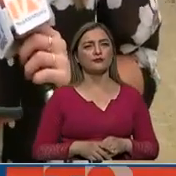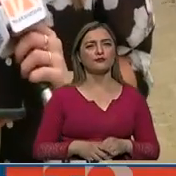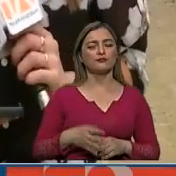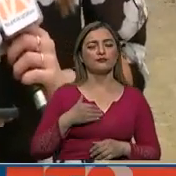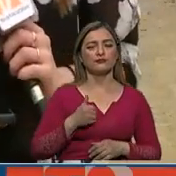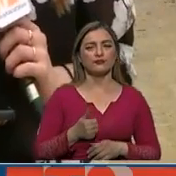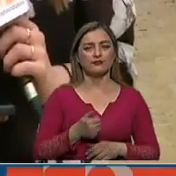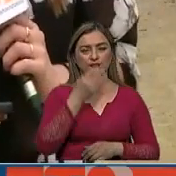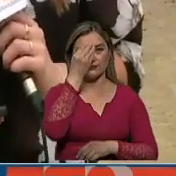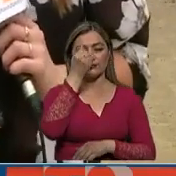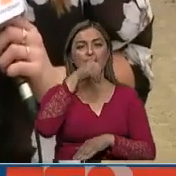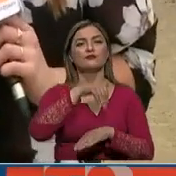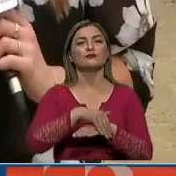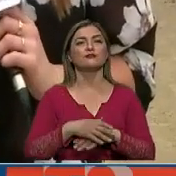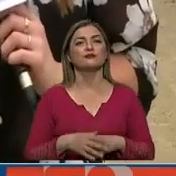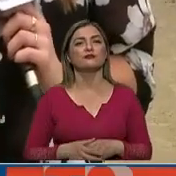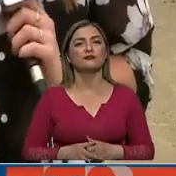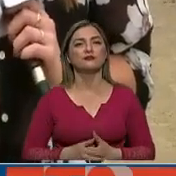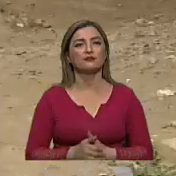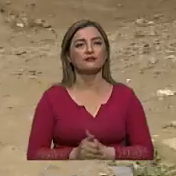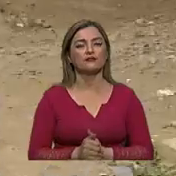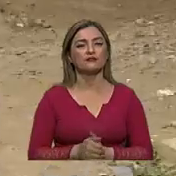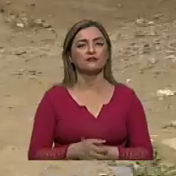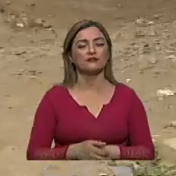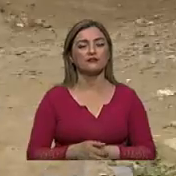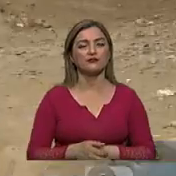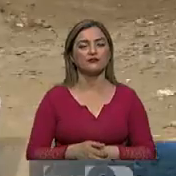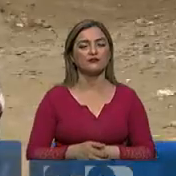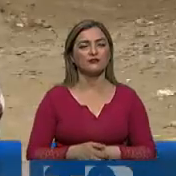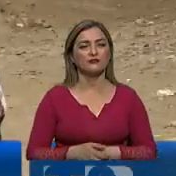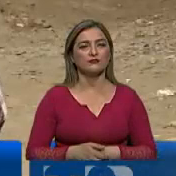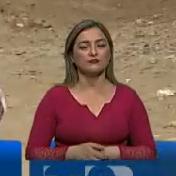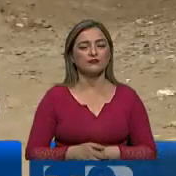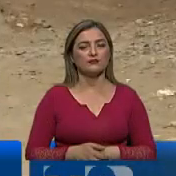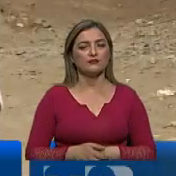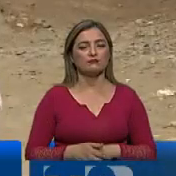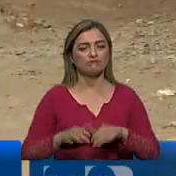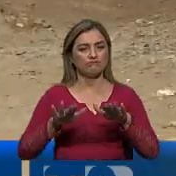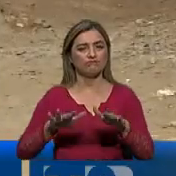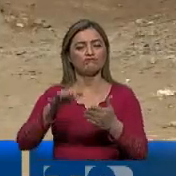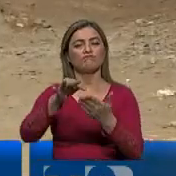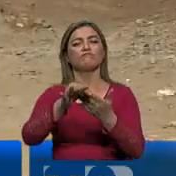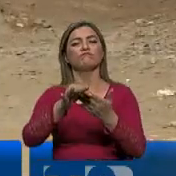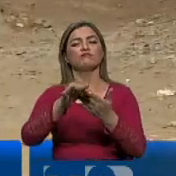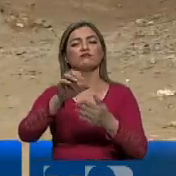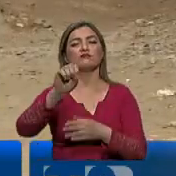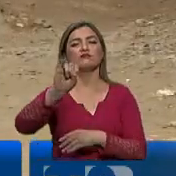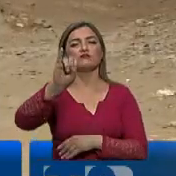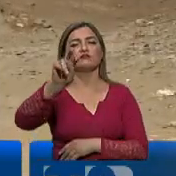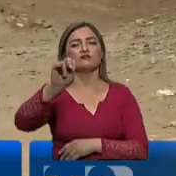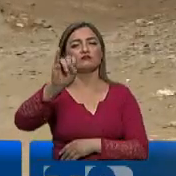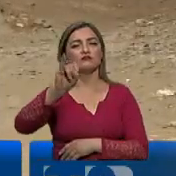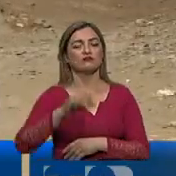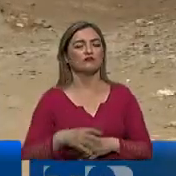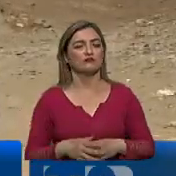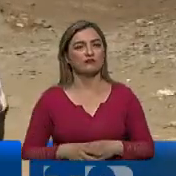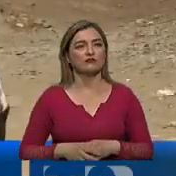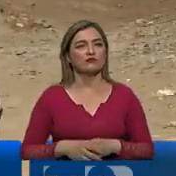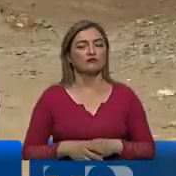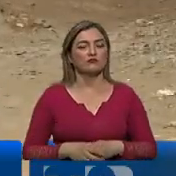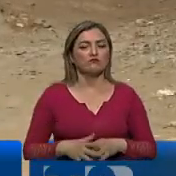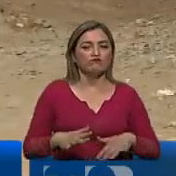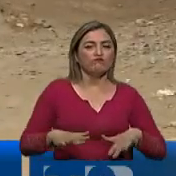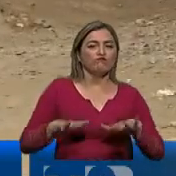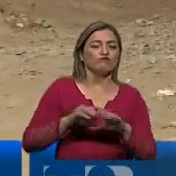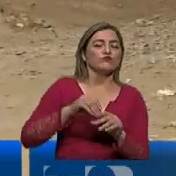Sí, ¿qué tal? ¿Cómo están? Muy buenas tardes. Así es, nosotros estamos ubicados en la zona de Monte Sinaí, específicamente en la cooperativa Trinidad de Dios,